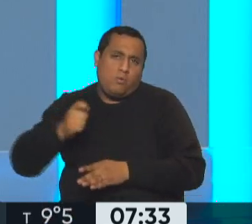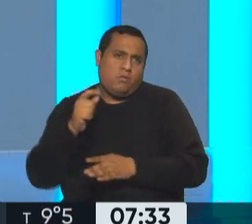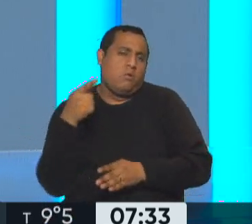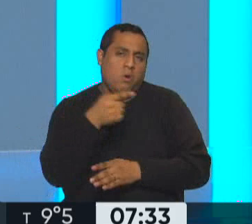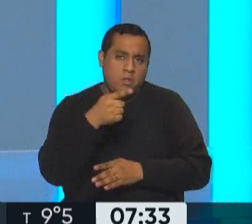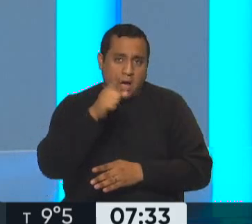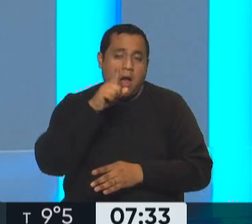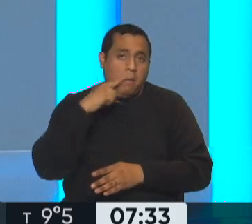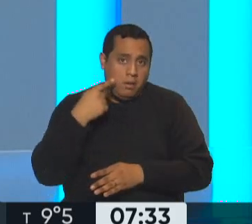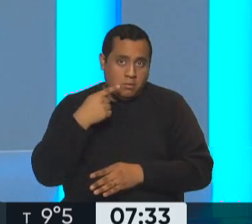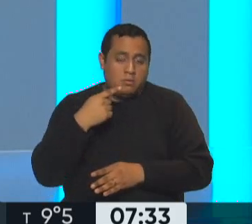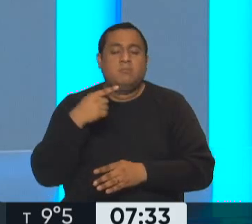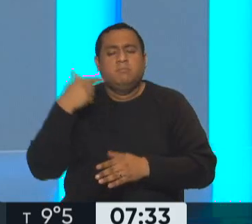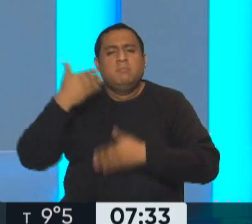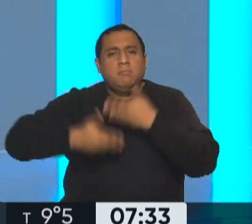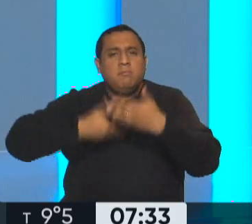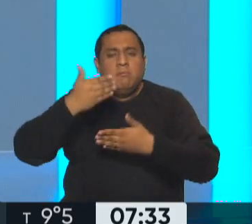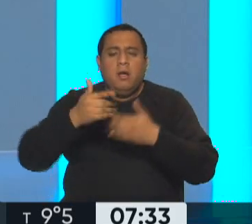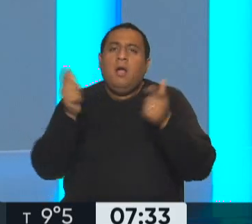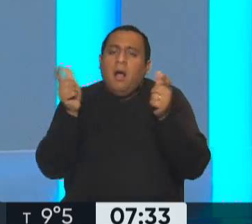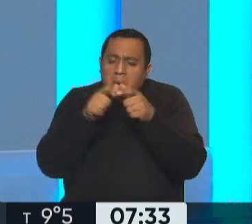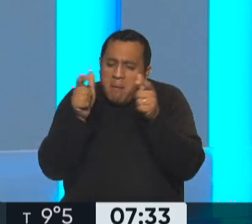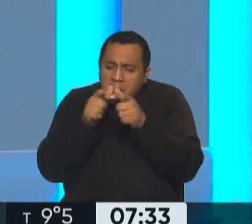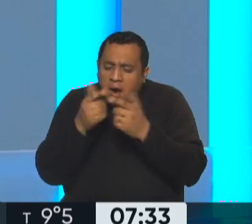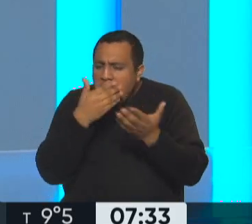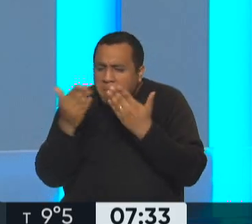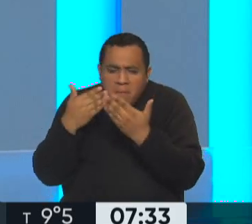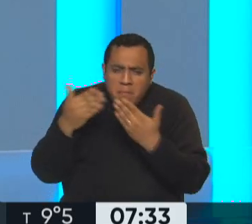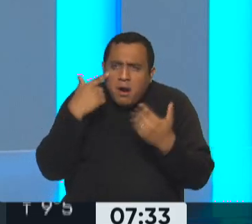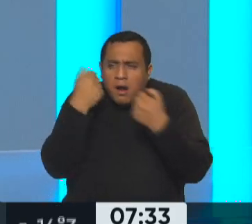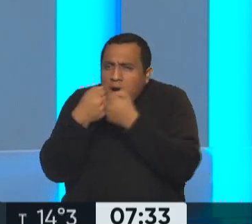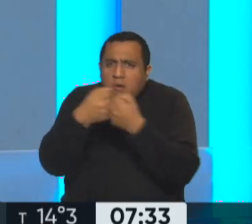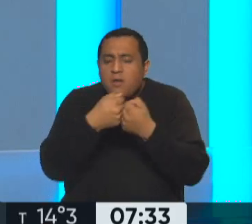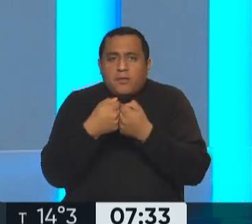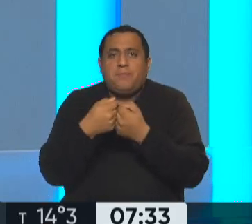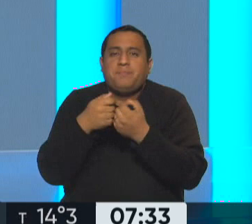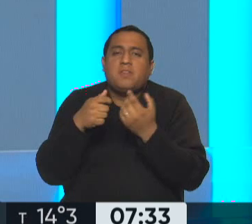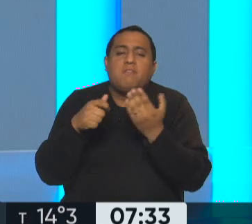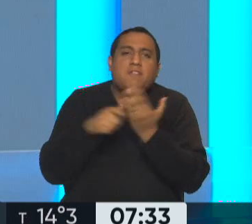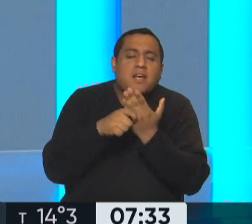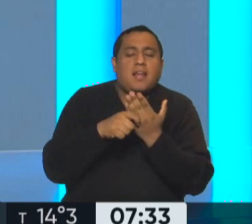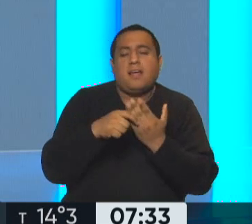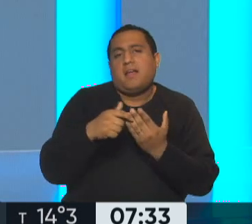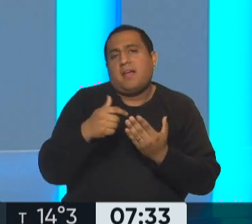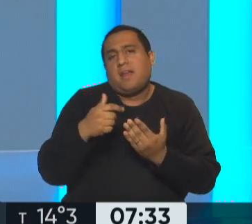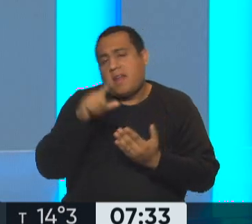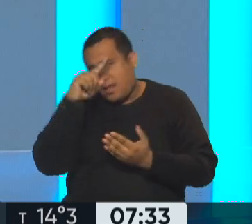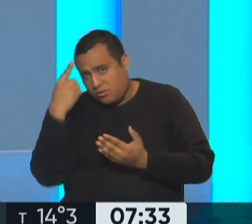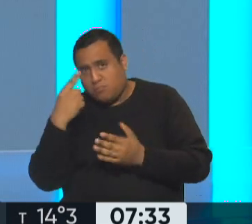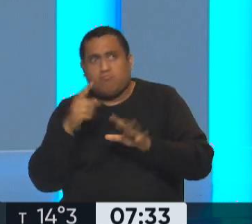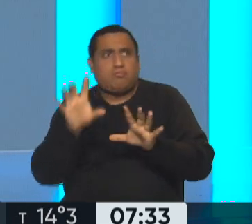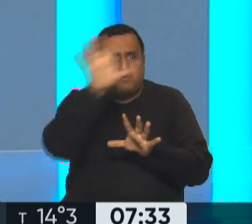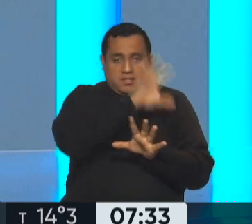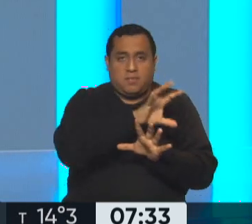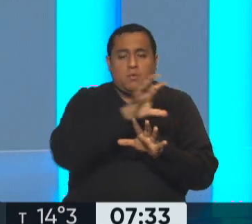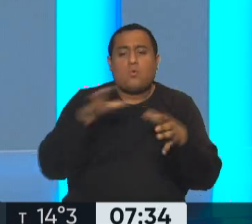hubo avances en las comisiones respecto al acuerdo fiscal entre nación y provincias que genera mucho ruido interno